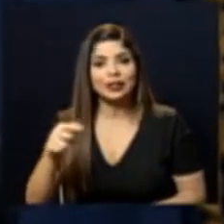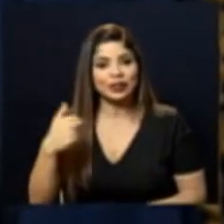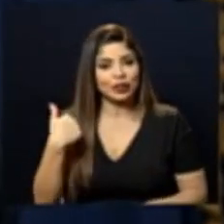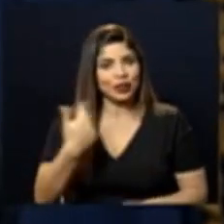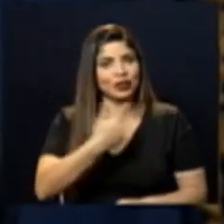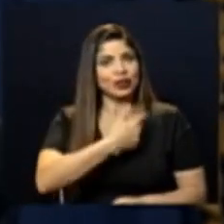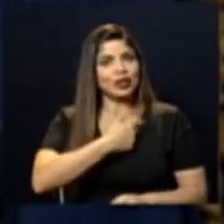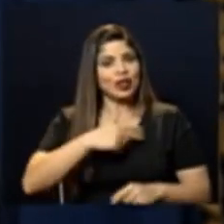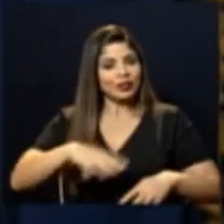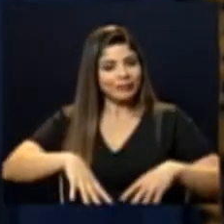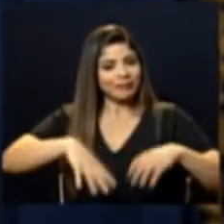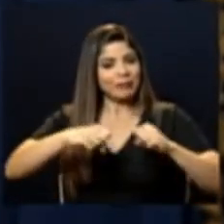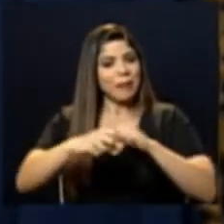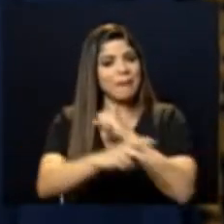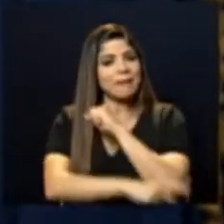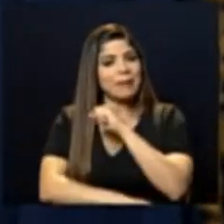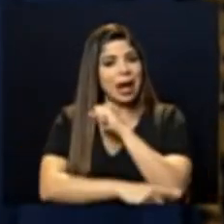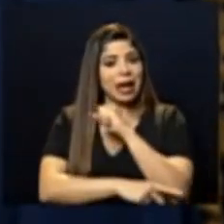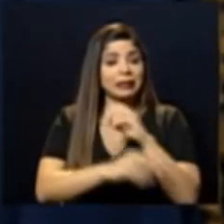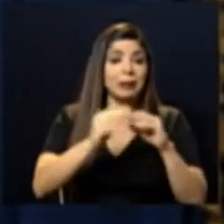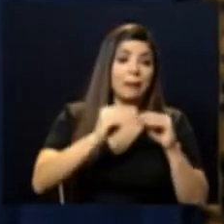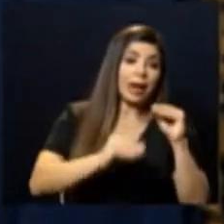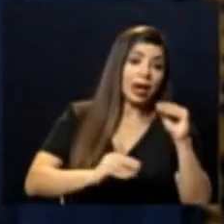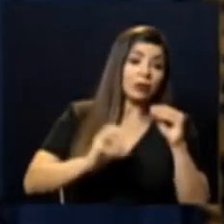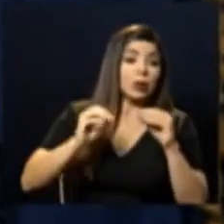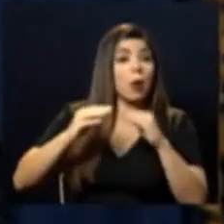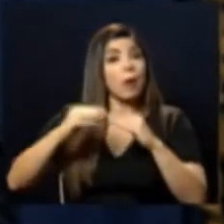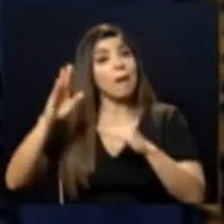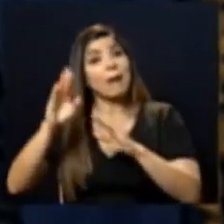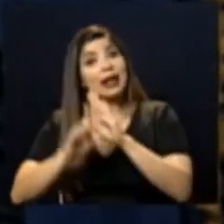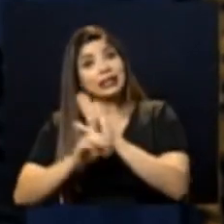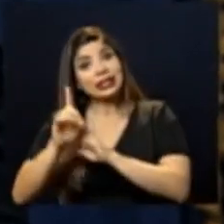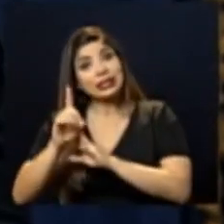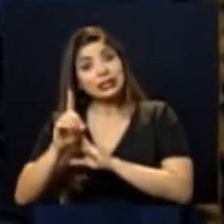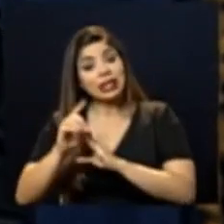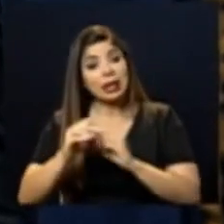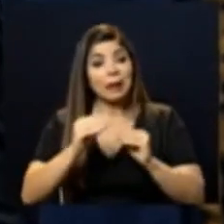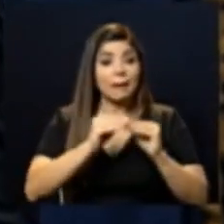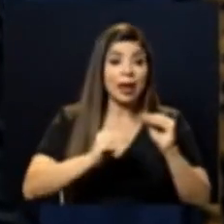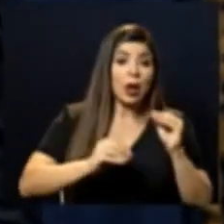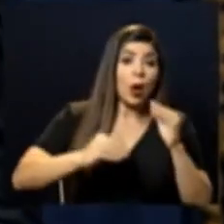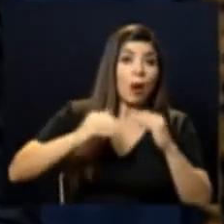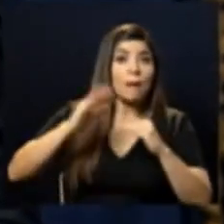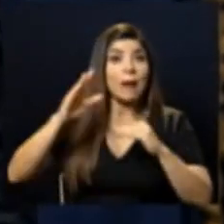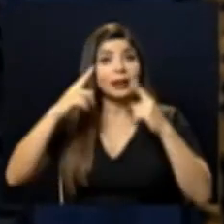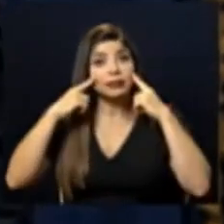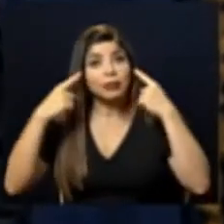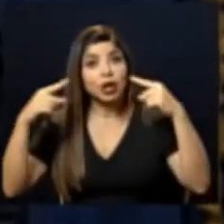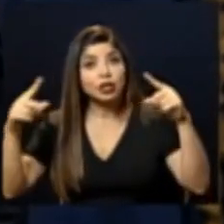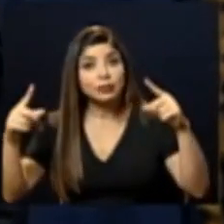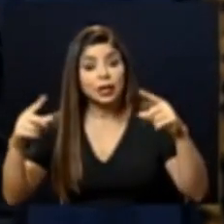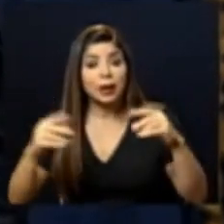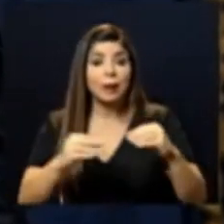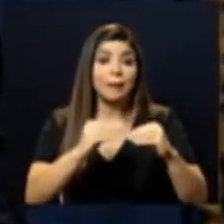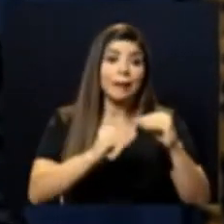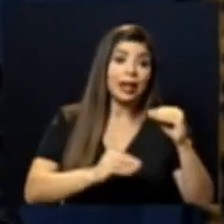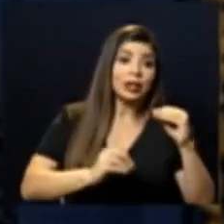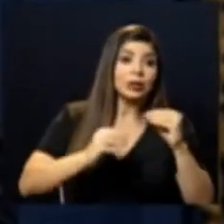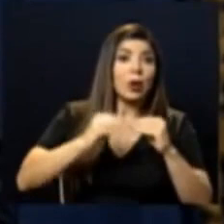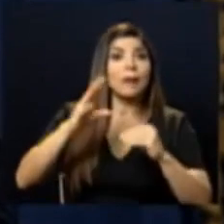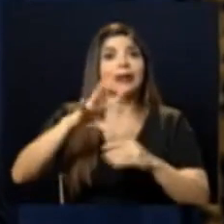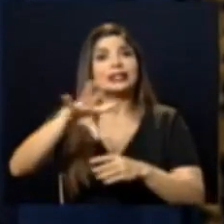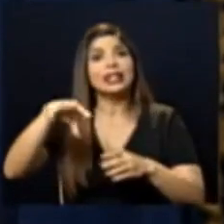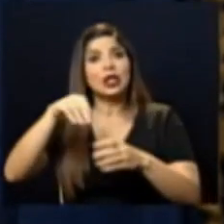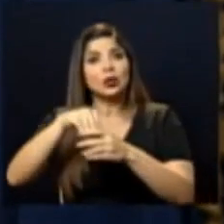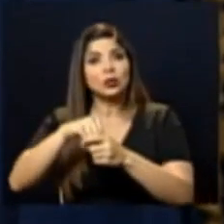un país menos o más desarrollado, menos o más próspero, menos o más